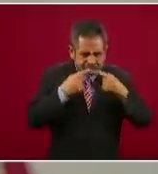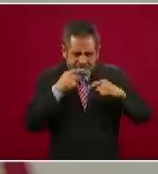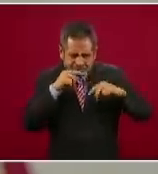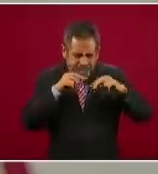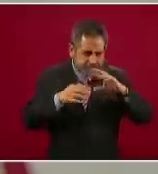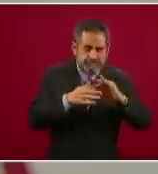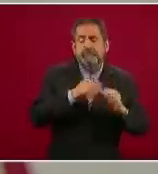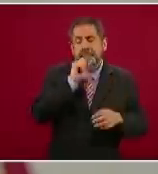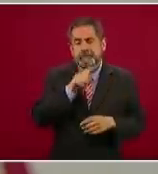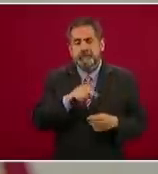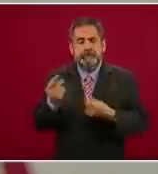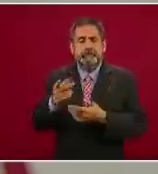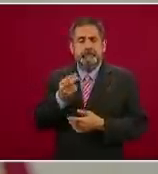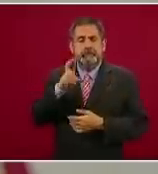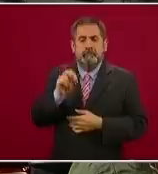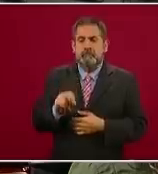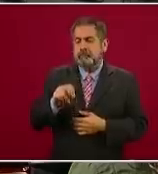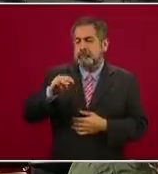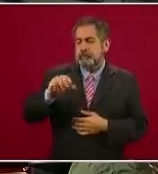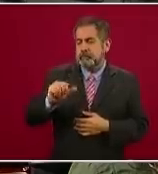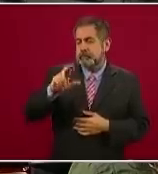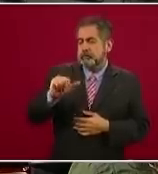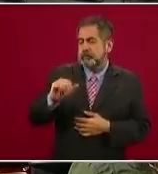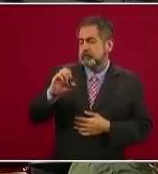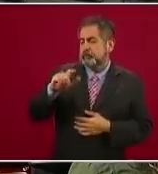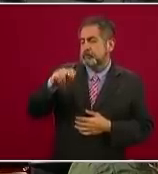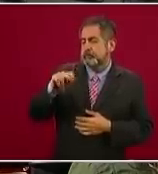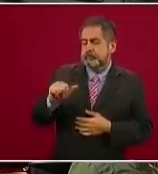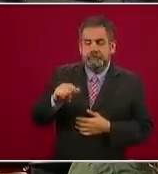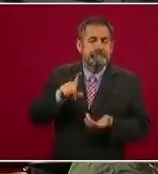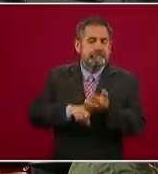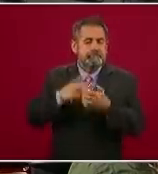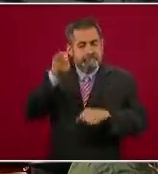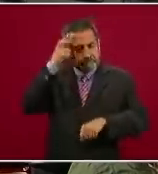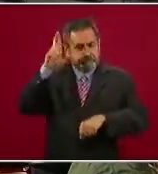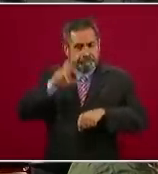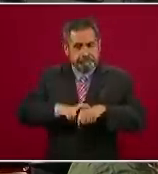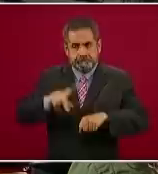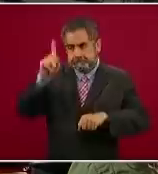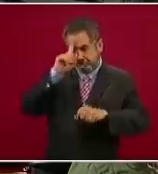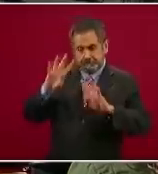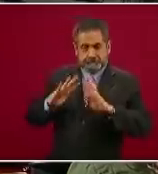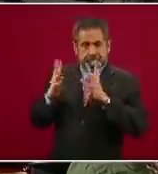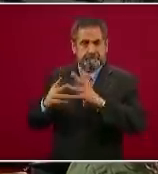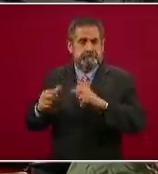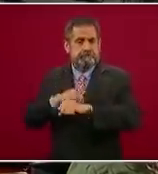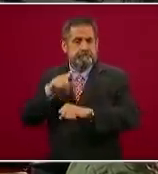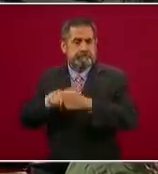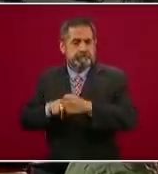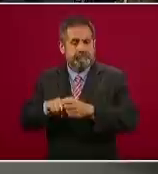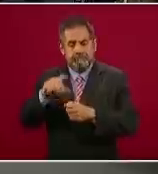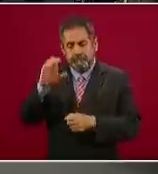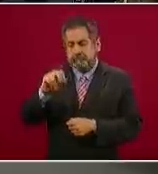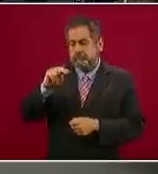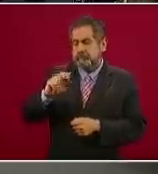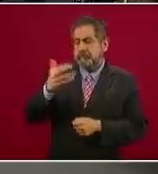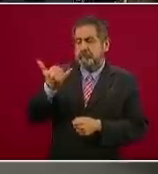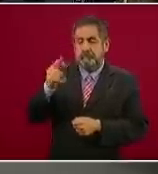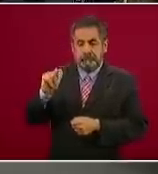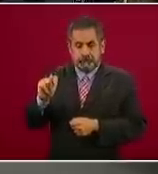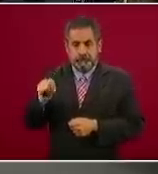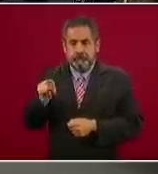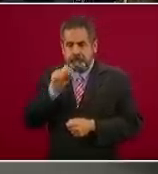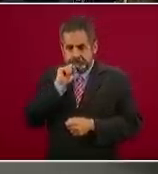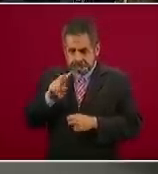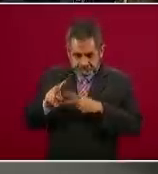y a la doctora María Elena Álvarez Builla, directora del Consejo Nacional de Ciencia y Tecnología, que ha estado muy de cerca apoyando